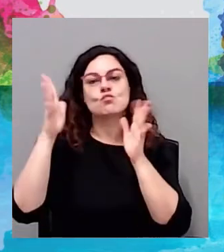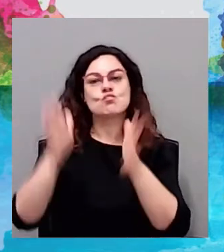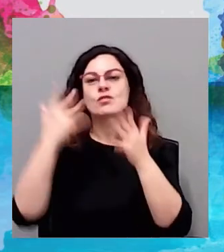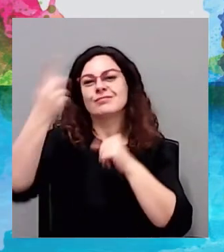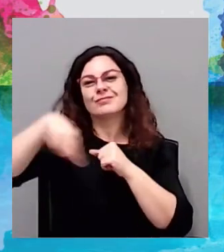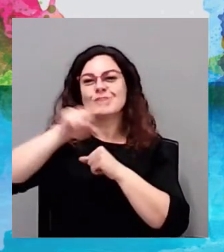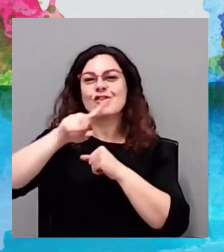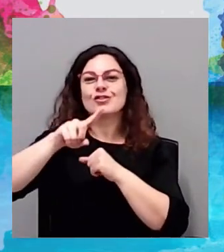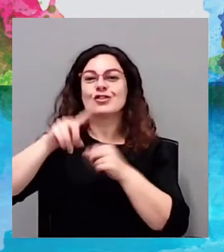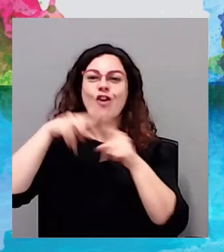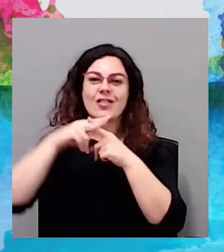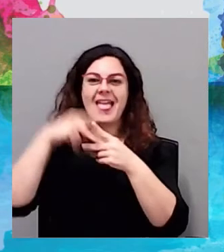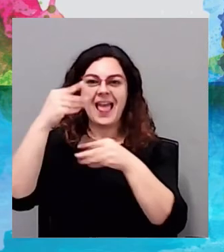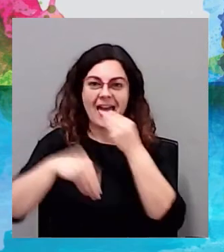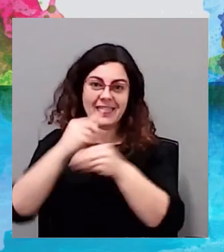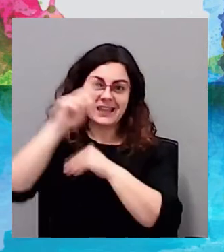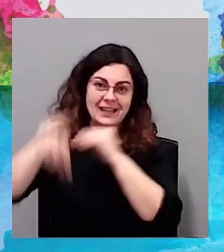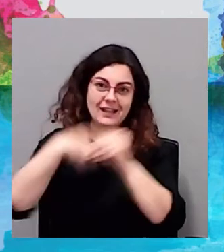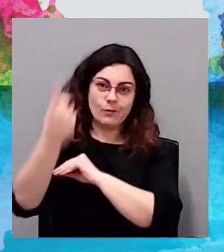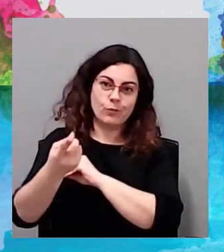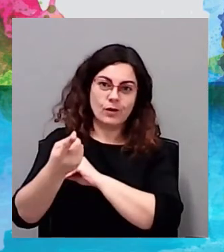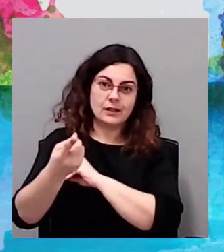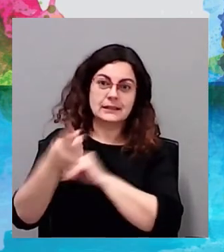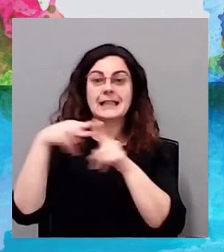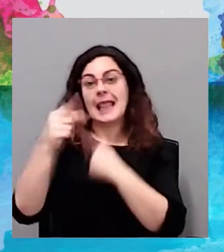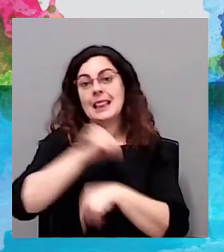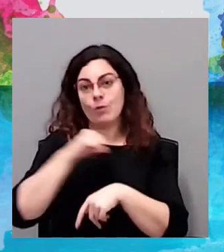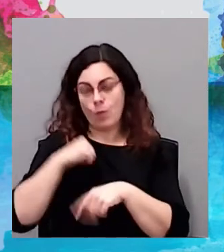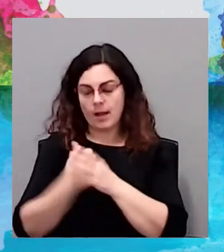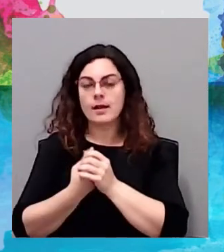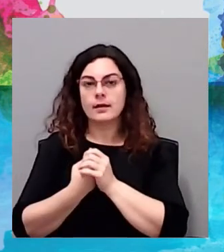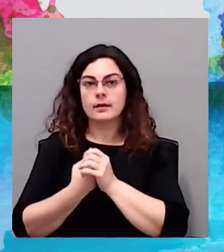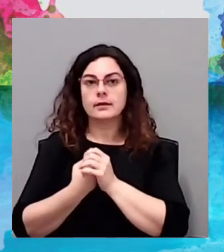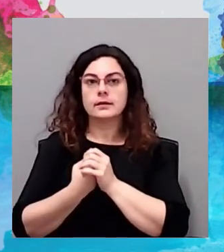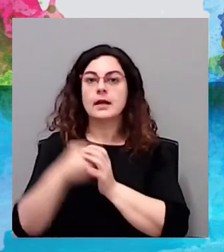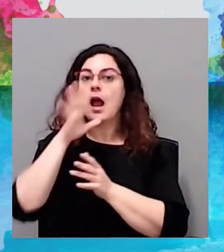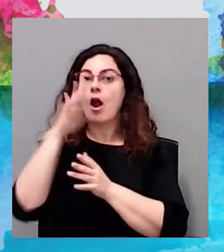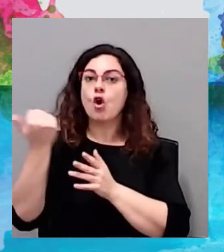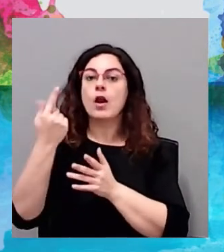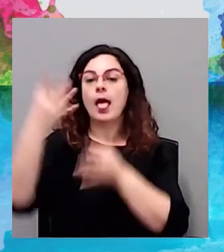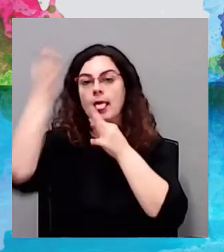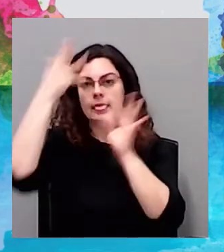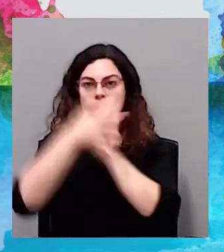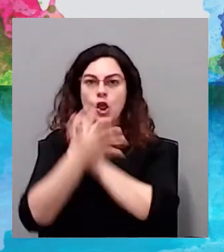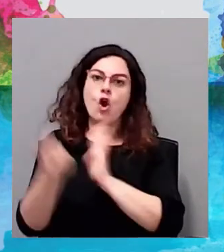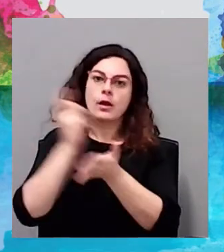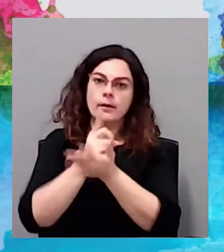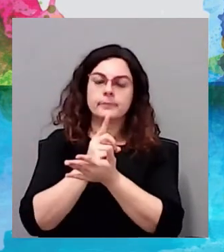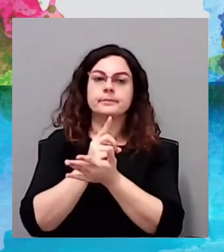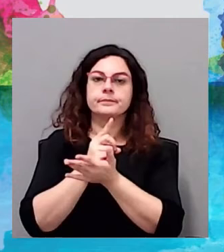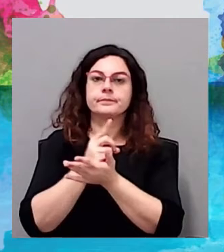el taller individual. Vamos a ver una descripción de una obra. Os he traído también